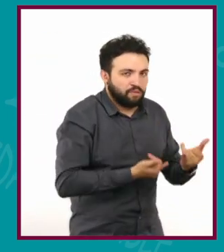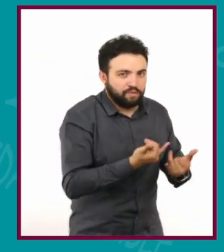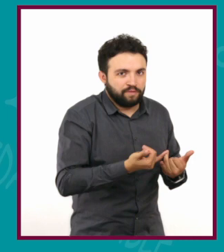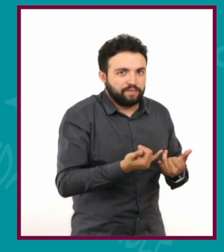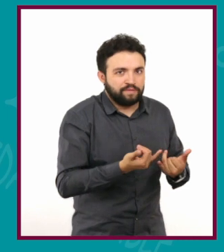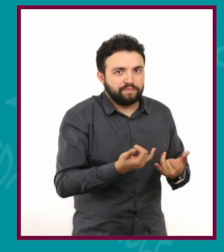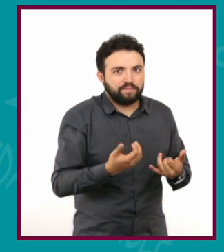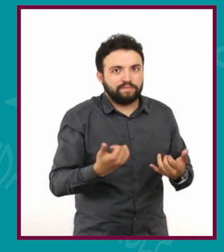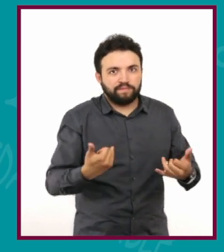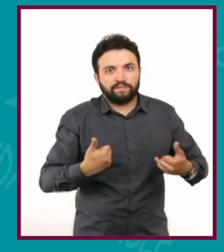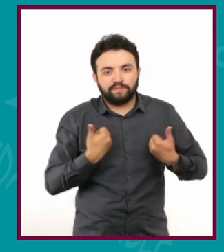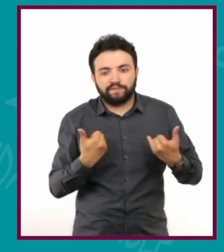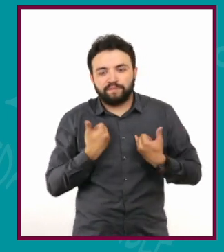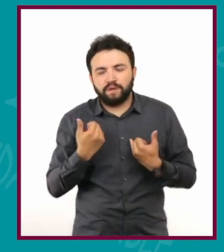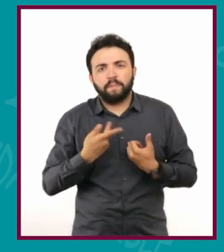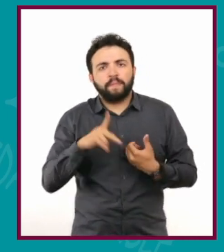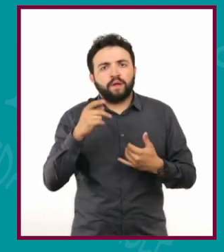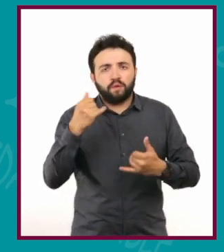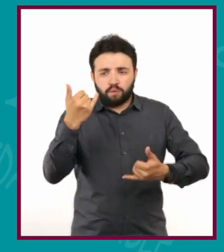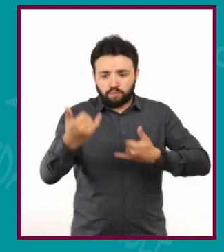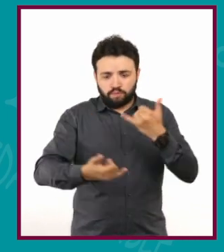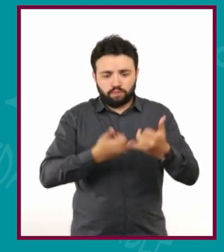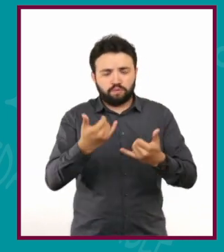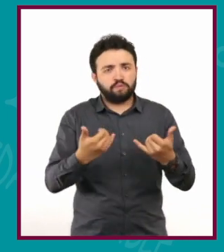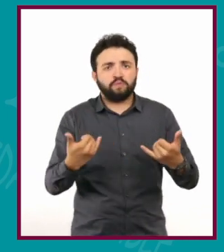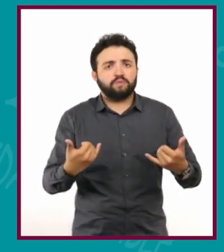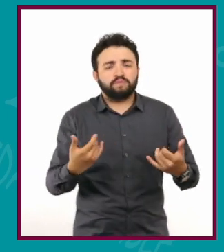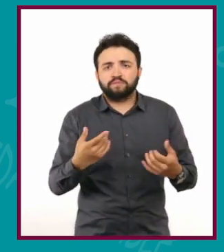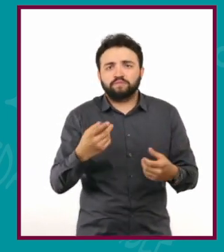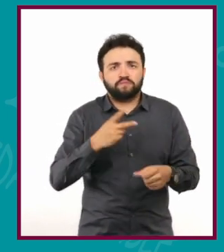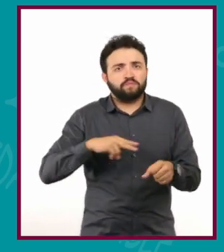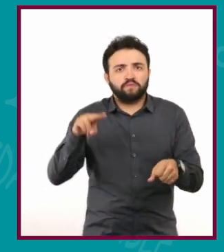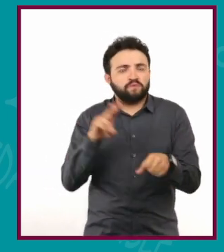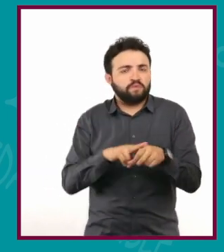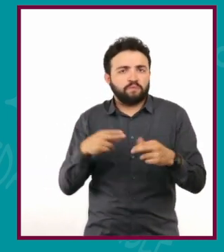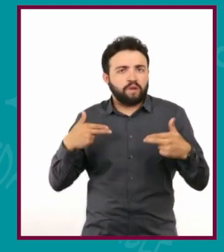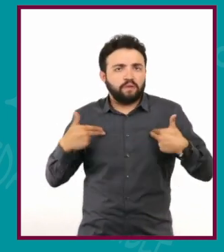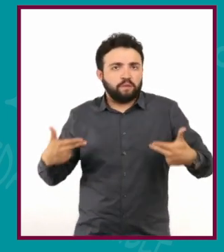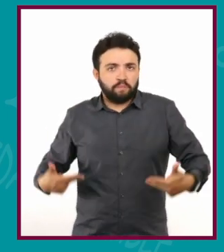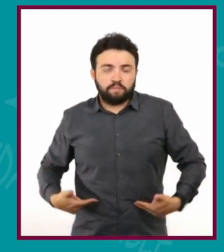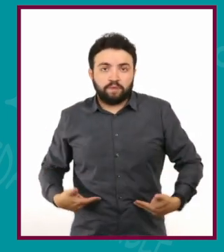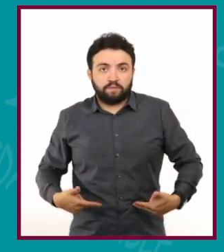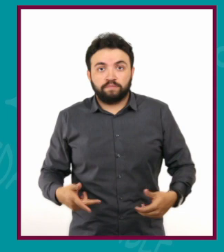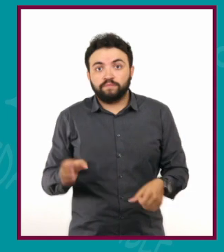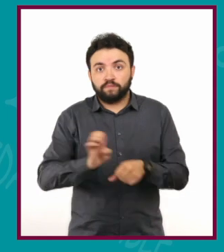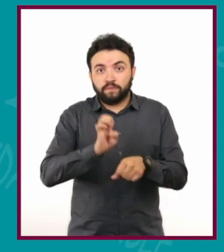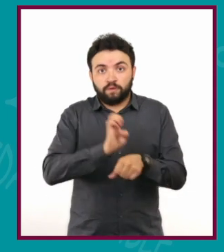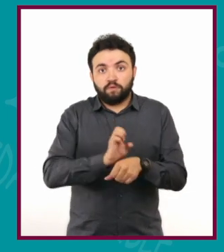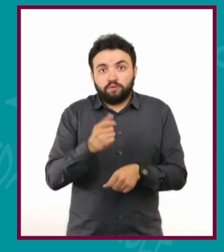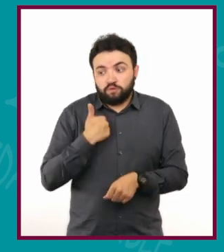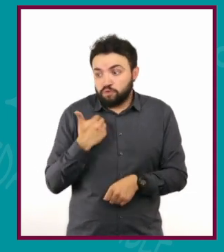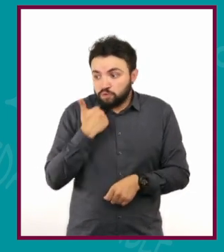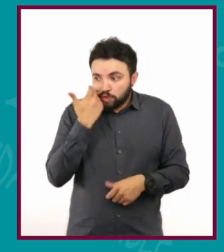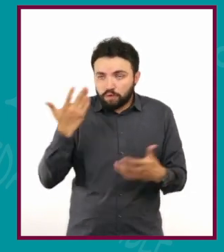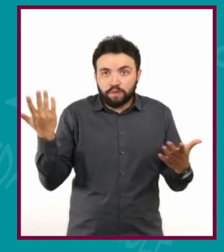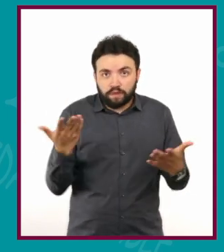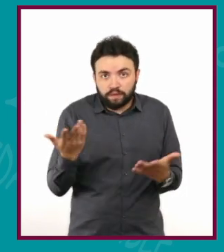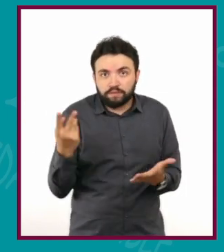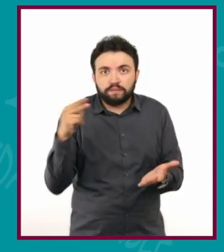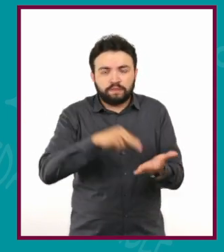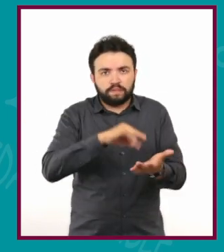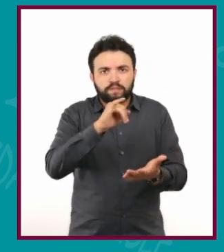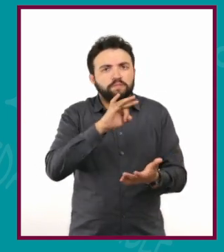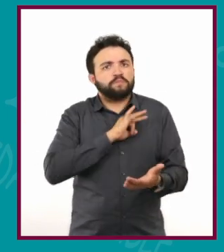Y si estamos dispuestos a él, podemos transitar la experiencia